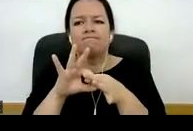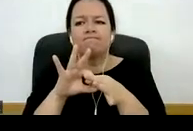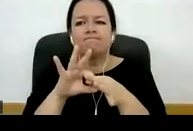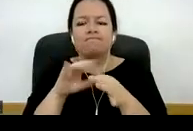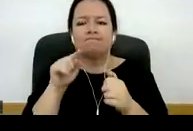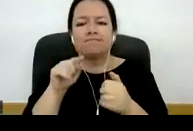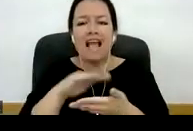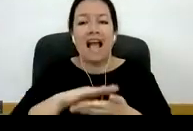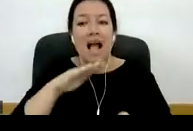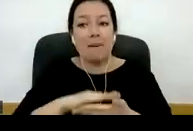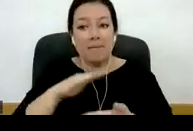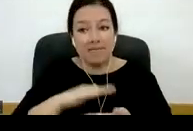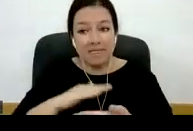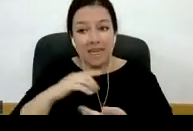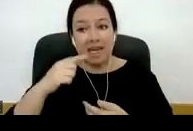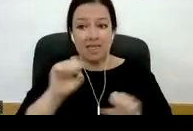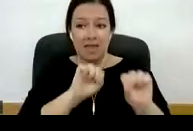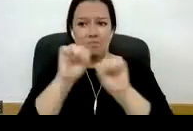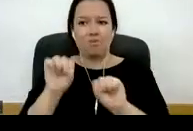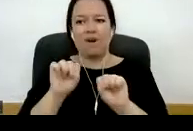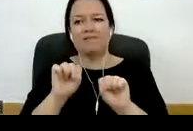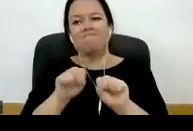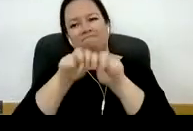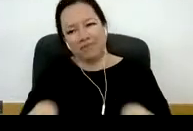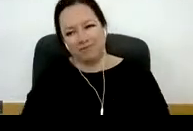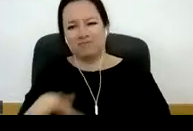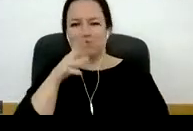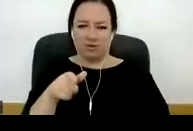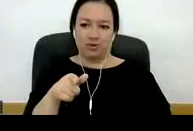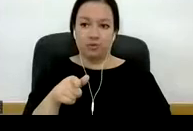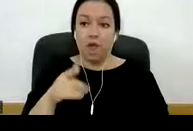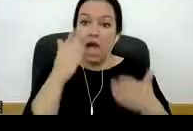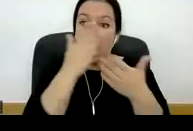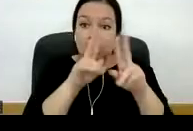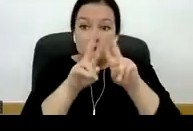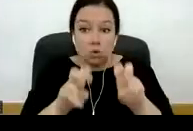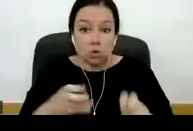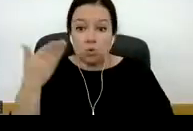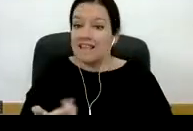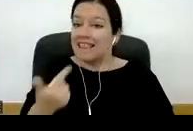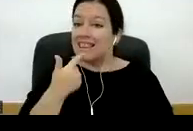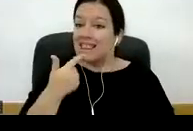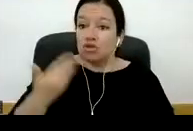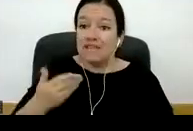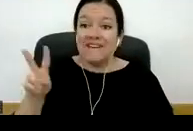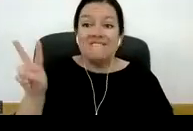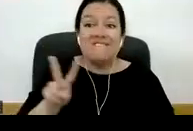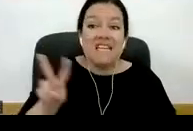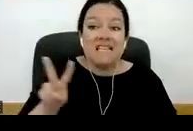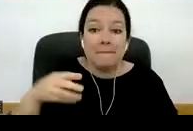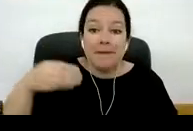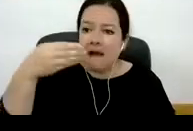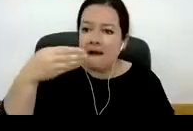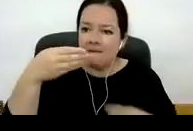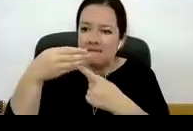capacidad la capacidad inmunitaria. Y son muchos los estudios que insisten en que mantener correctos niveles de vitaminas del grupo B, sobre todo